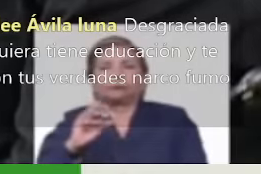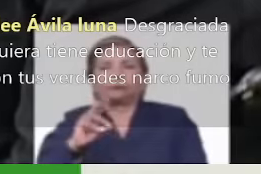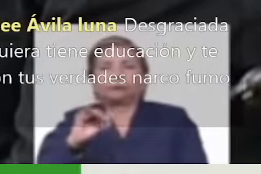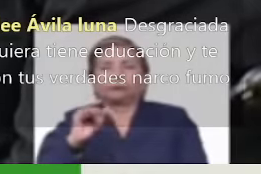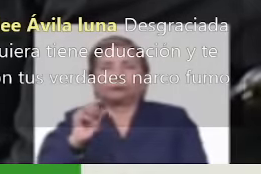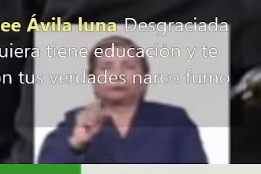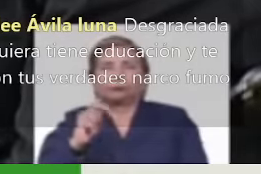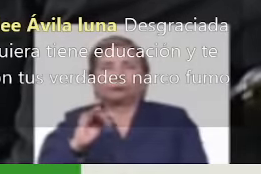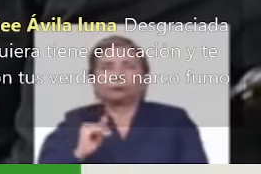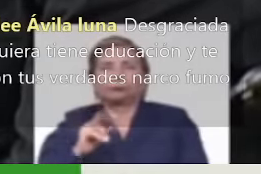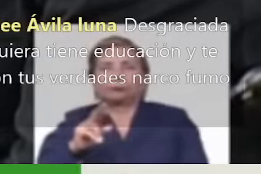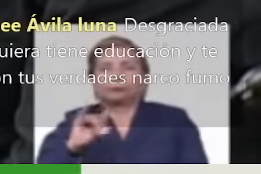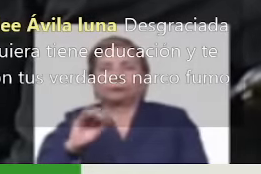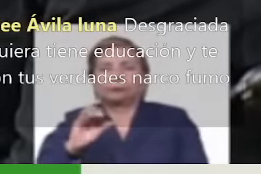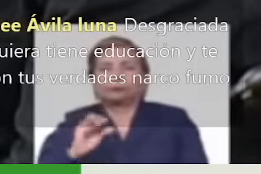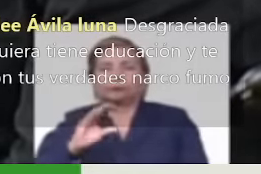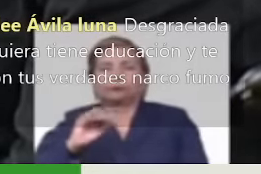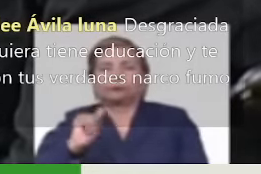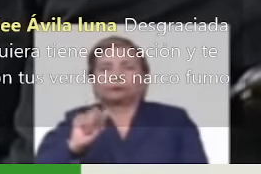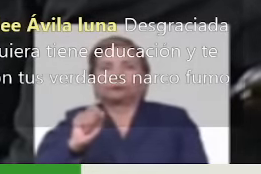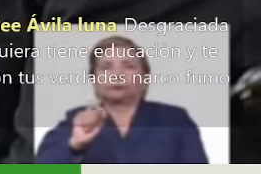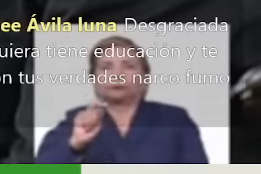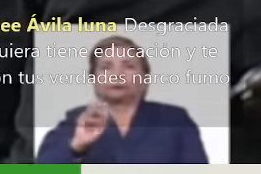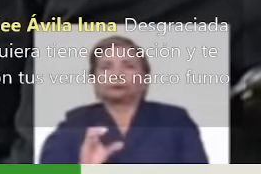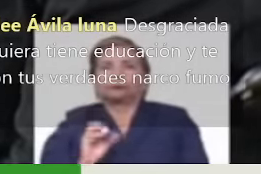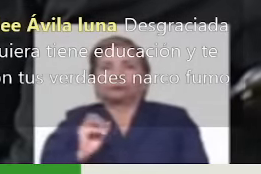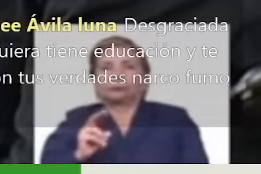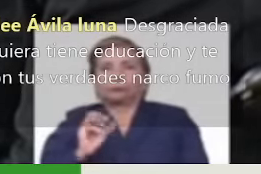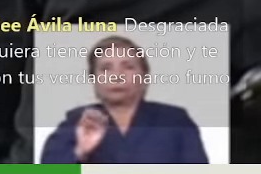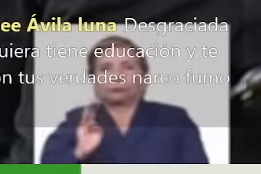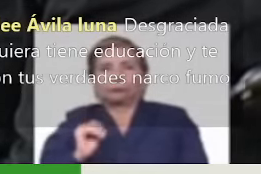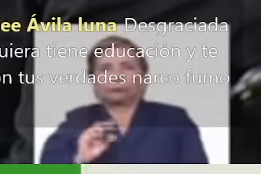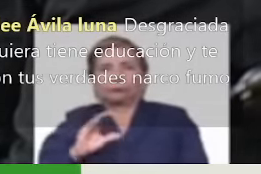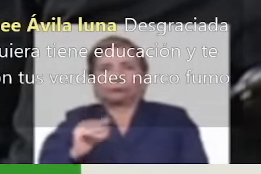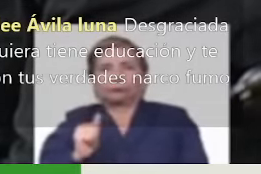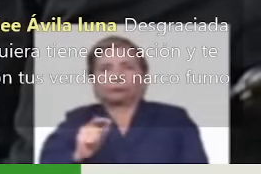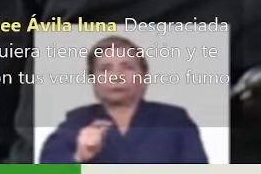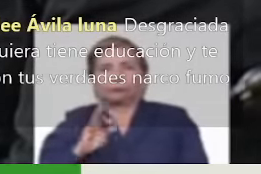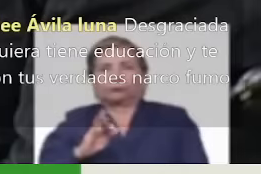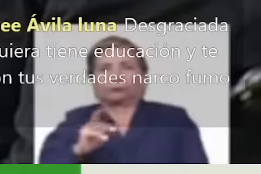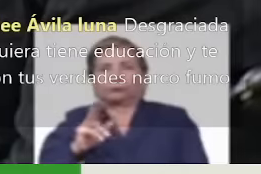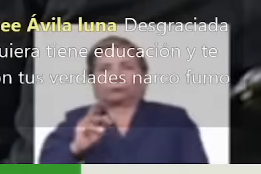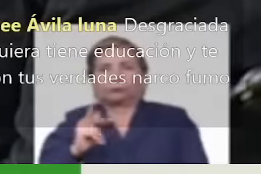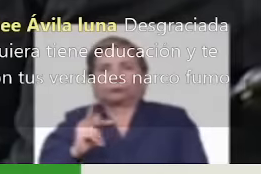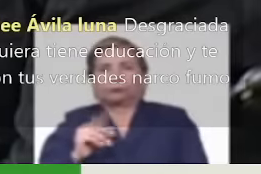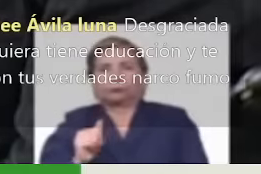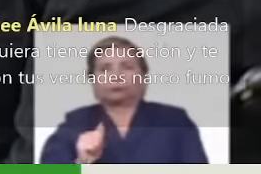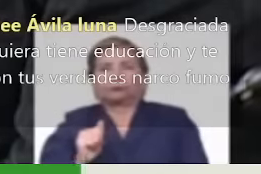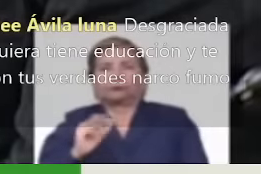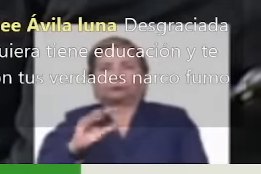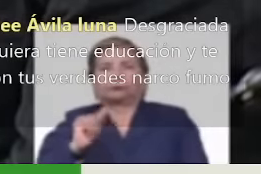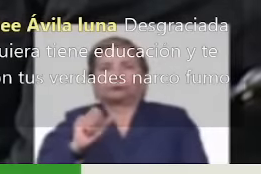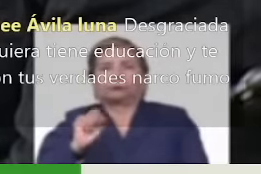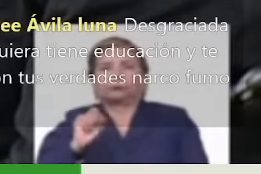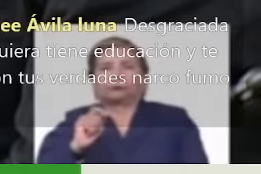Ríos Castillo, Rudbel Oblitas Navarro, Fray Vázquez